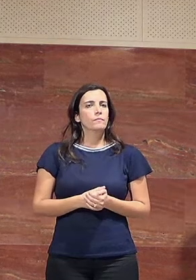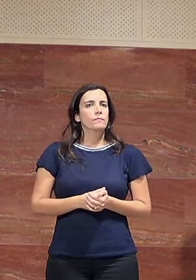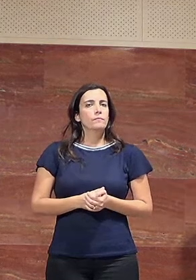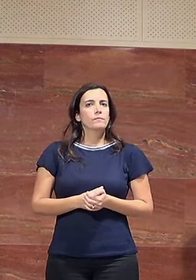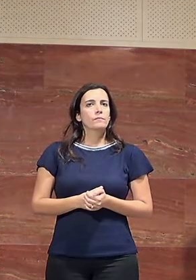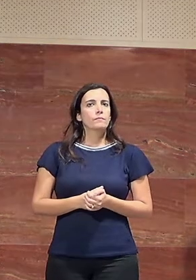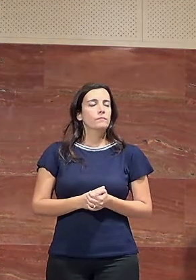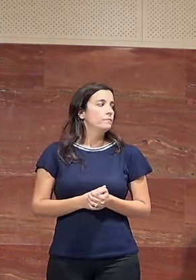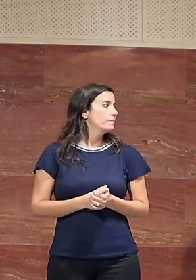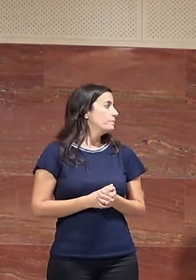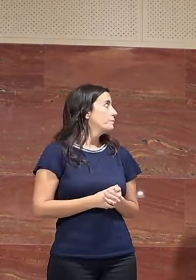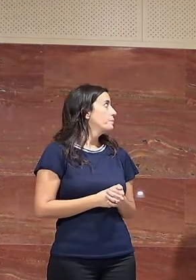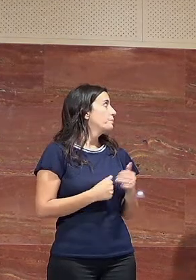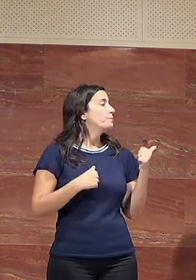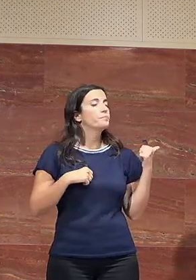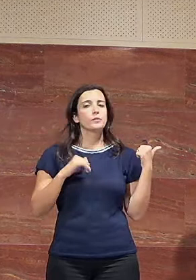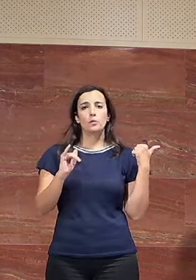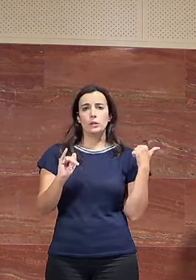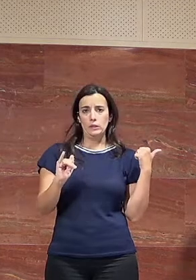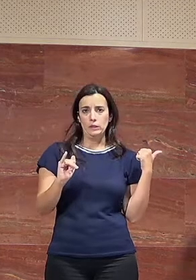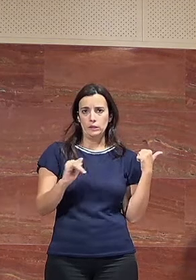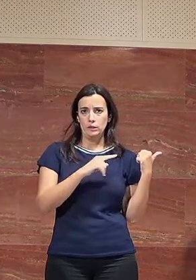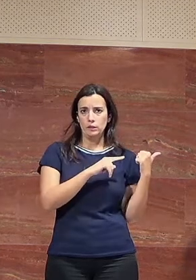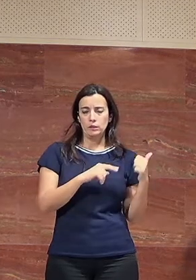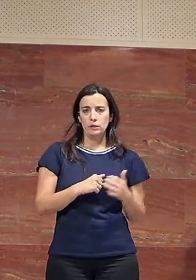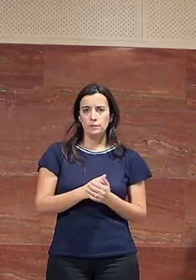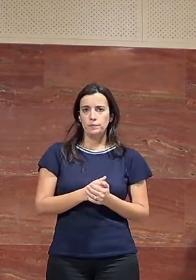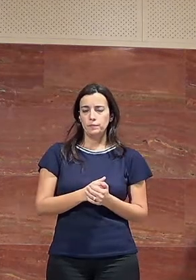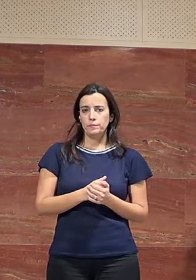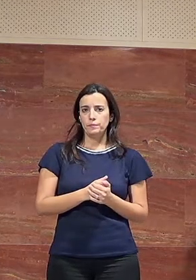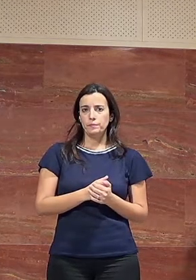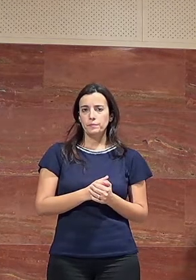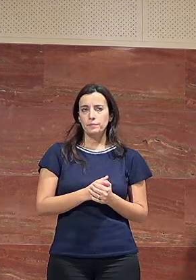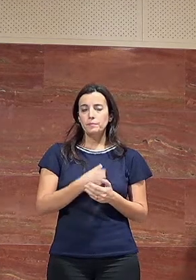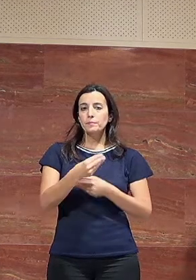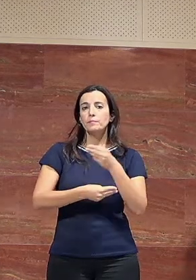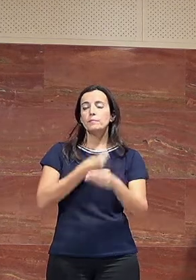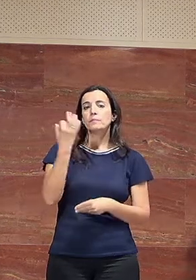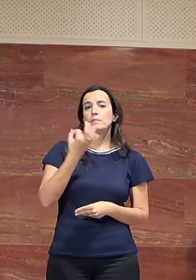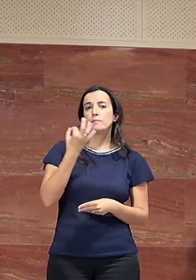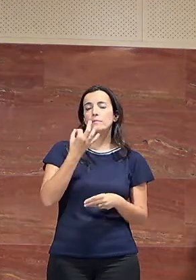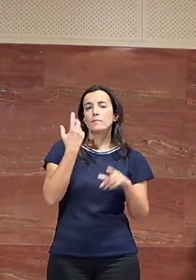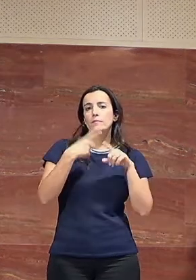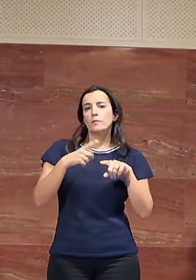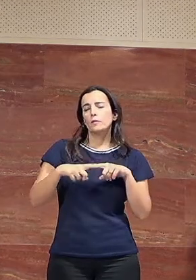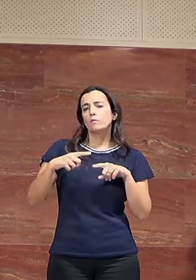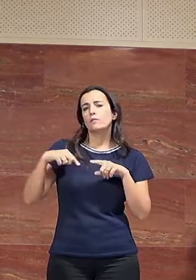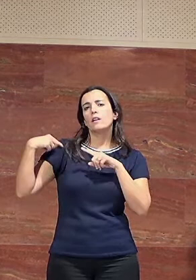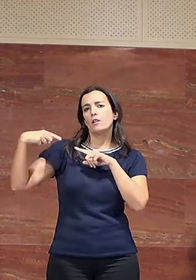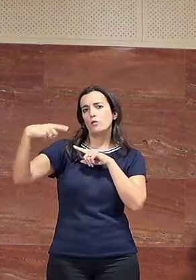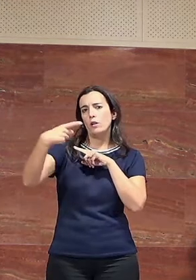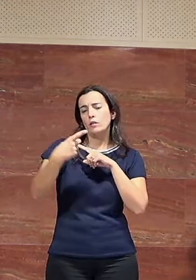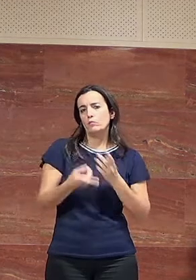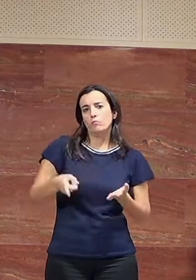Esto existe y funciona fuera de España, y lo único que hace en el fondo es recuperar cosas bastante tradicionales, ¿no?, de